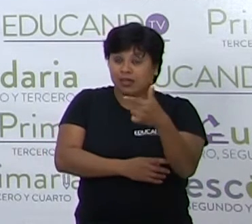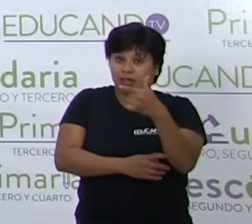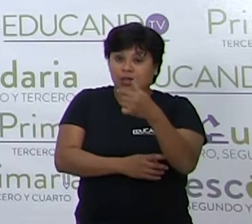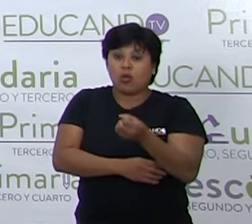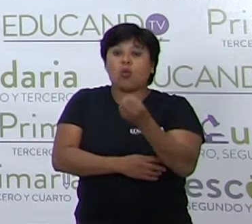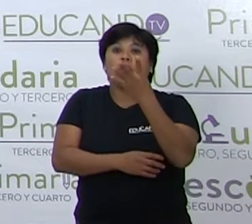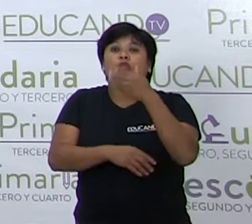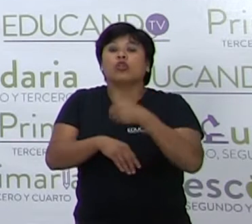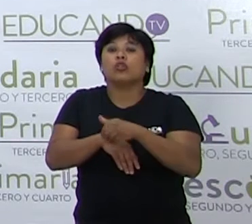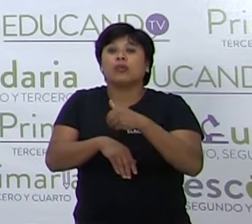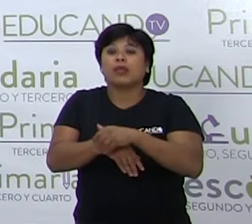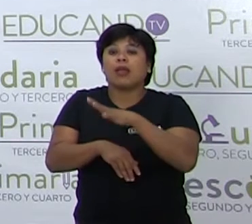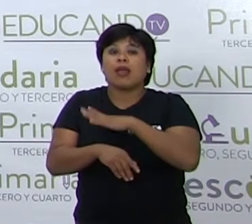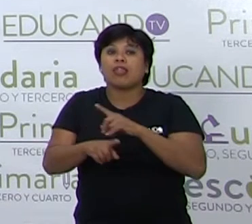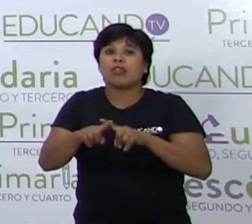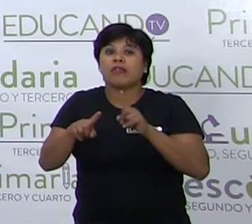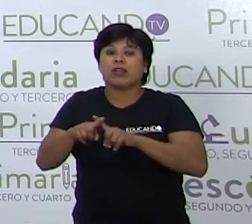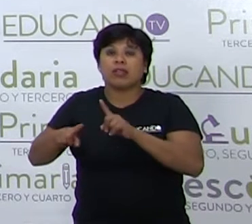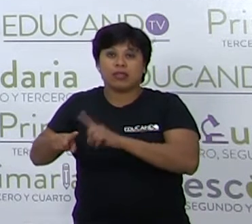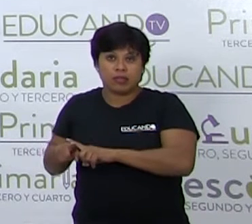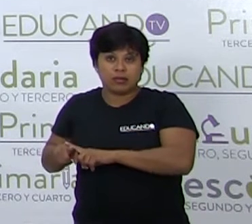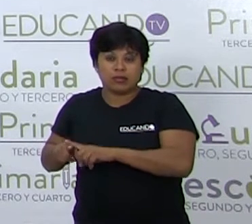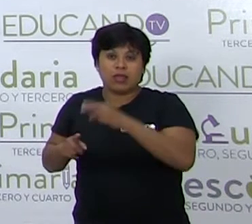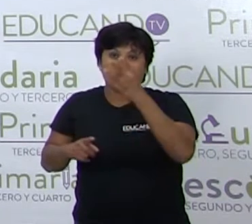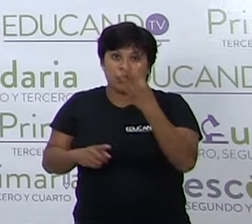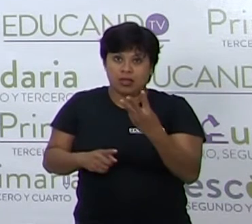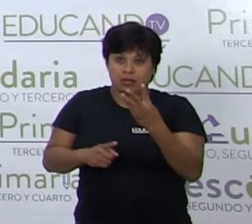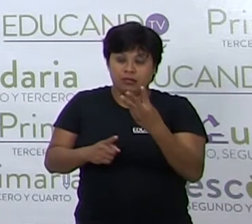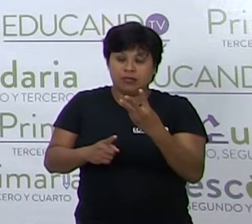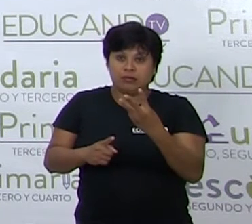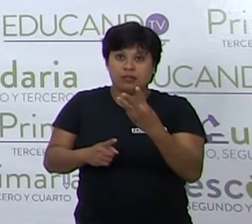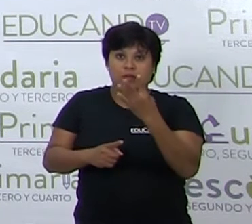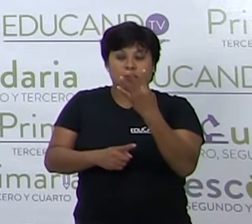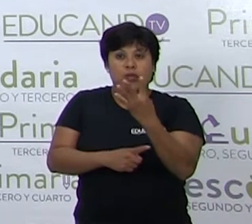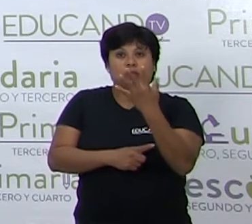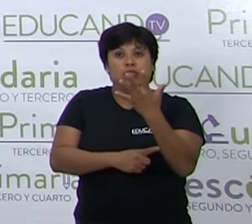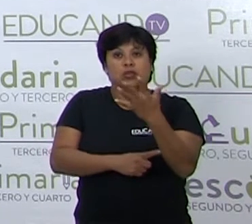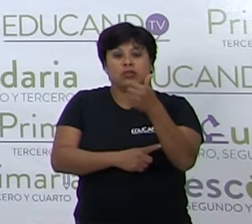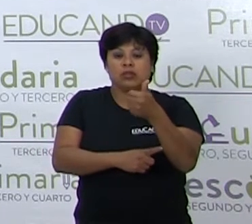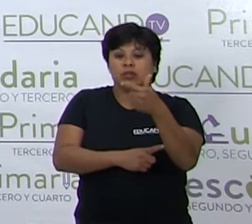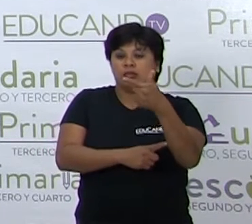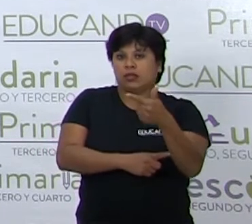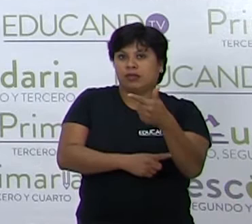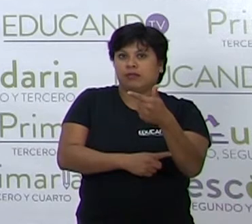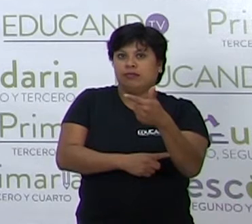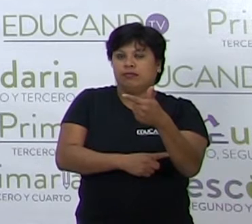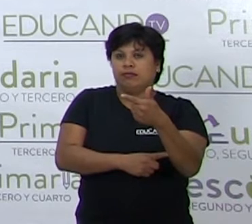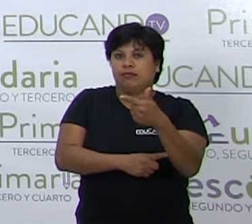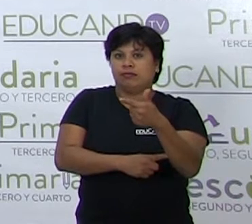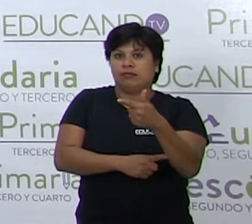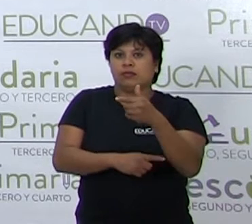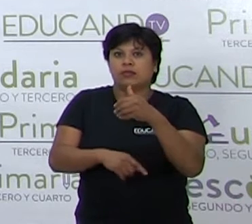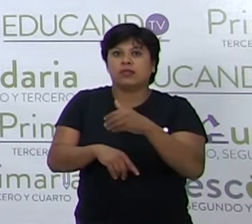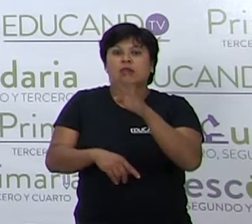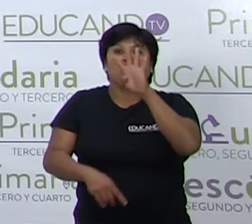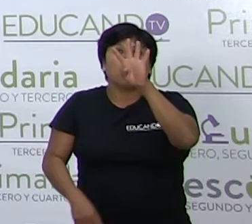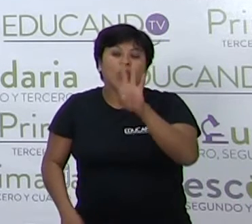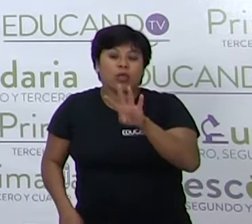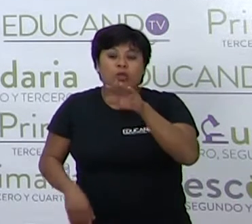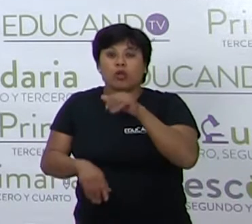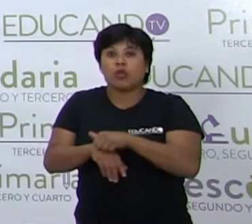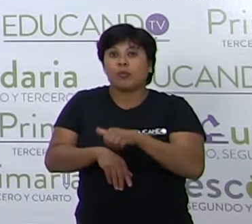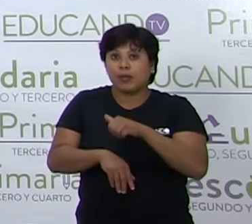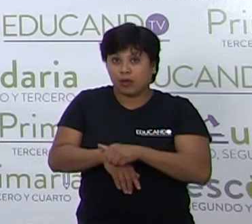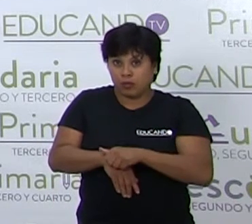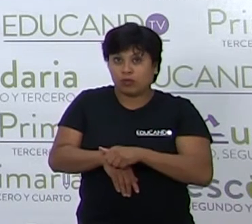¿cuántos números hay de diferencia? 3 serían 4, 5, 6 y 7. Serían 4 números